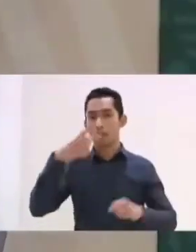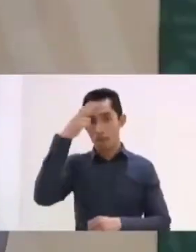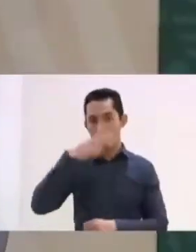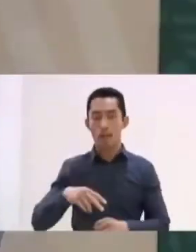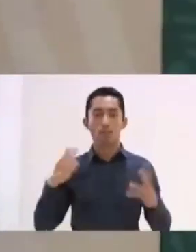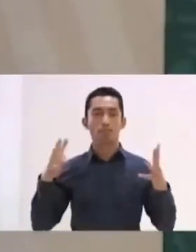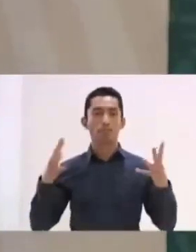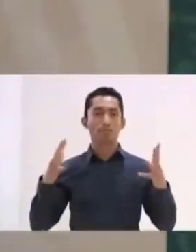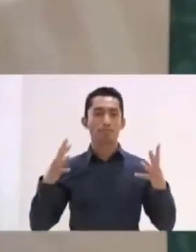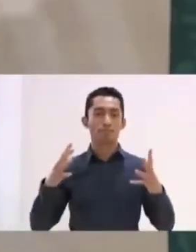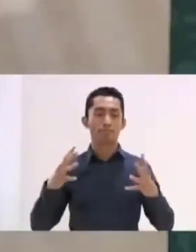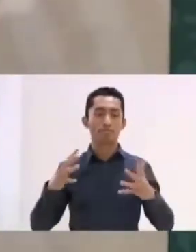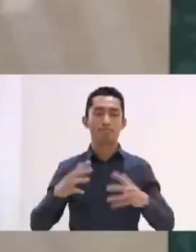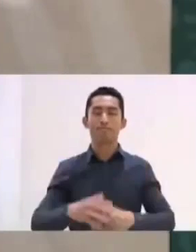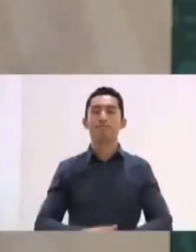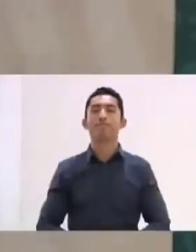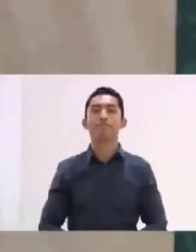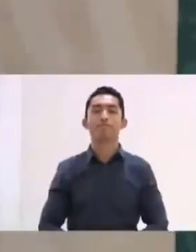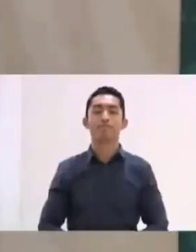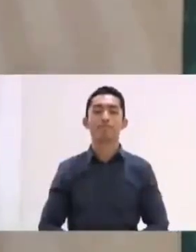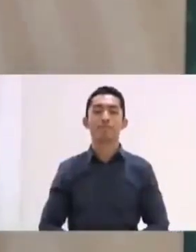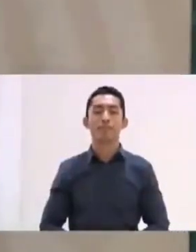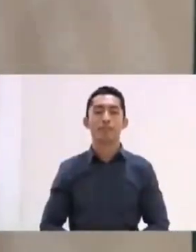México! ¡Viva México!